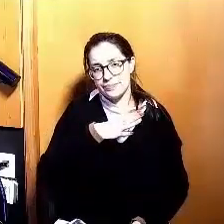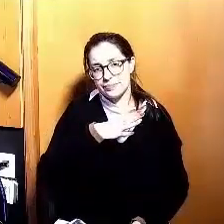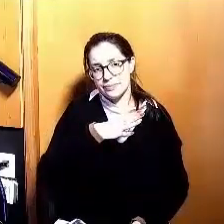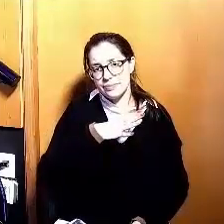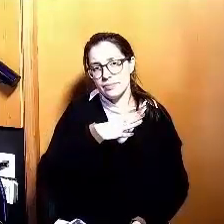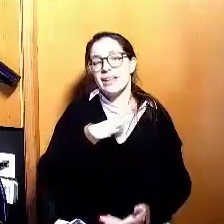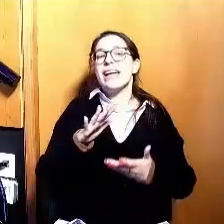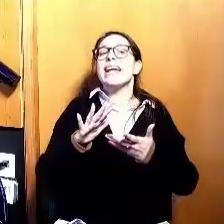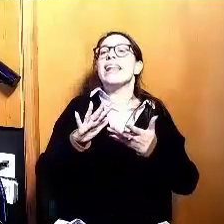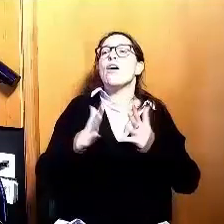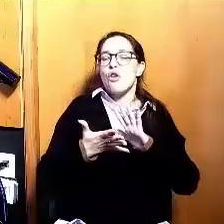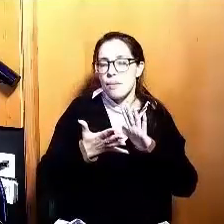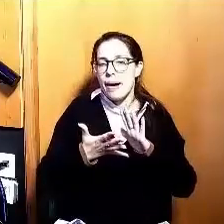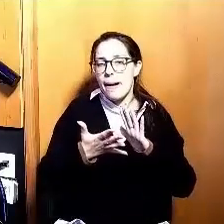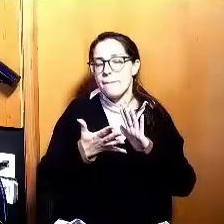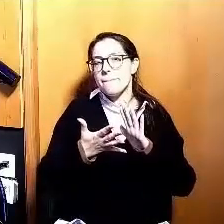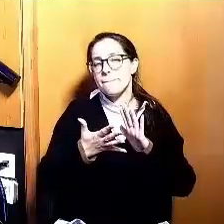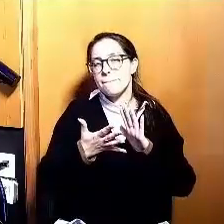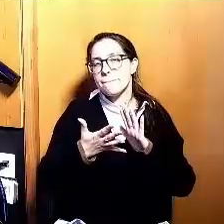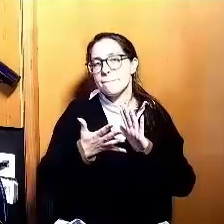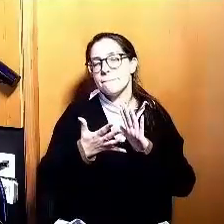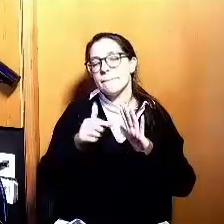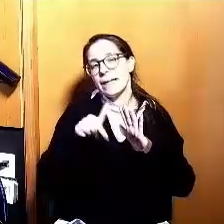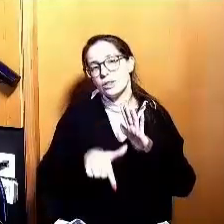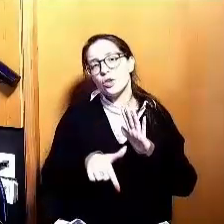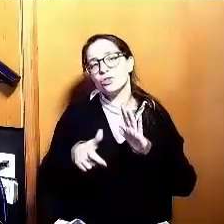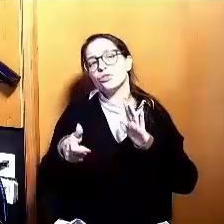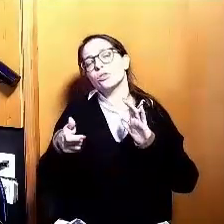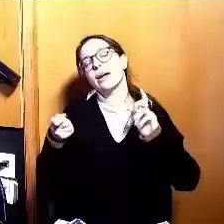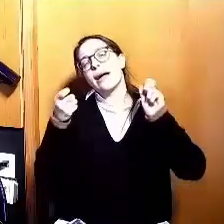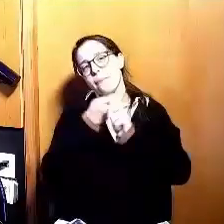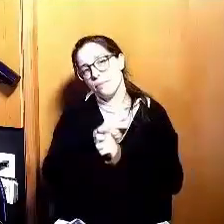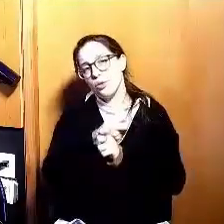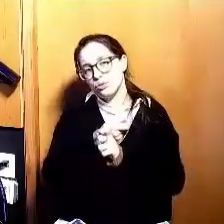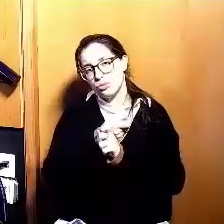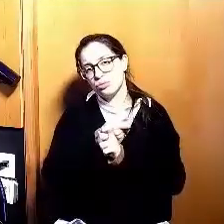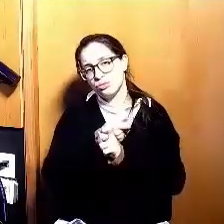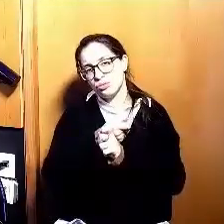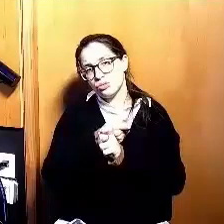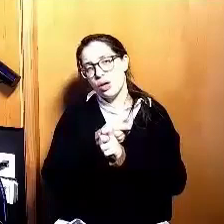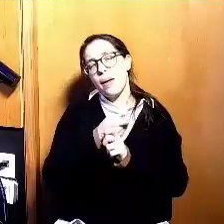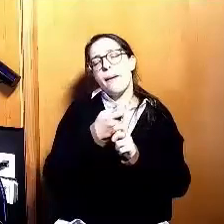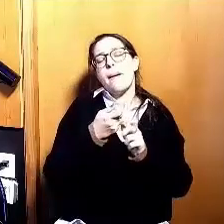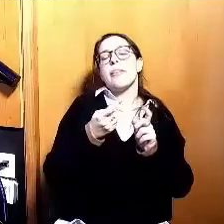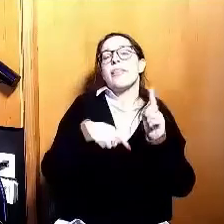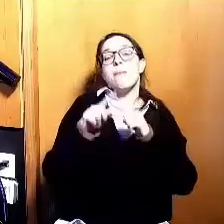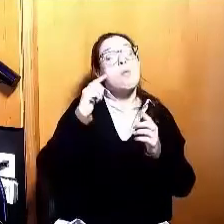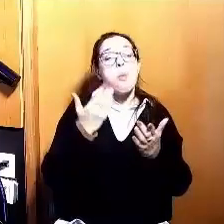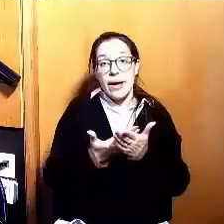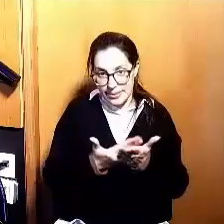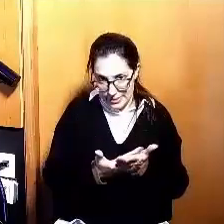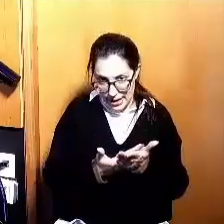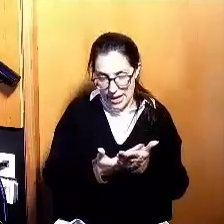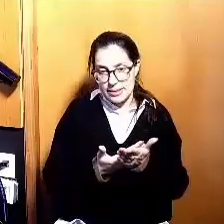la ruta de menor resistencia va por estos cambios de agendas, digamos, de fondos,